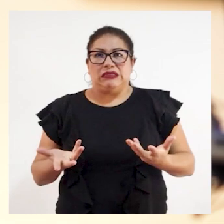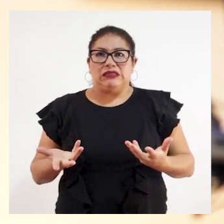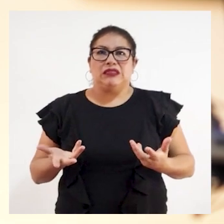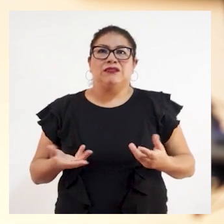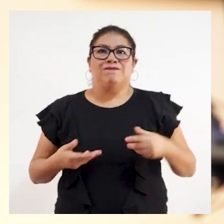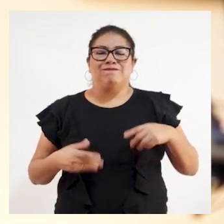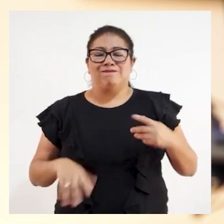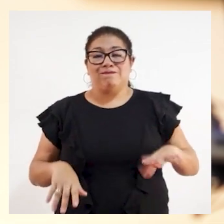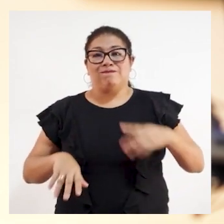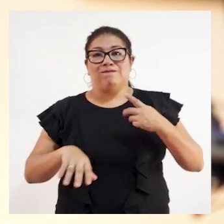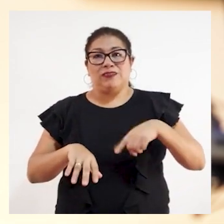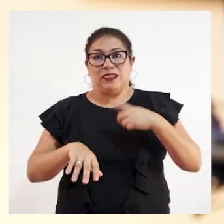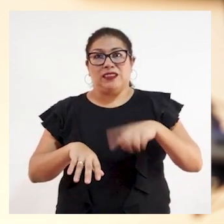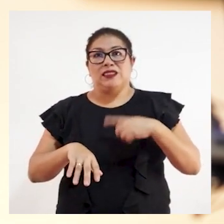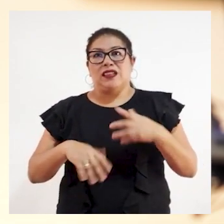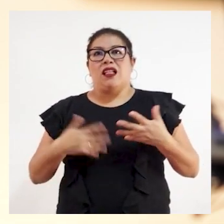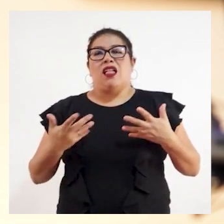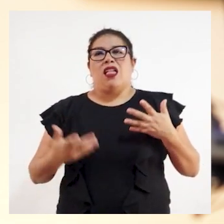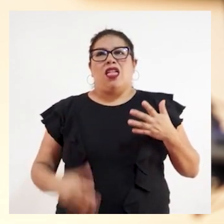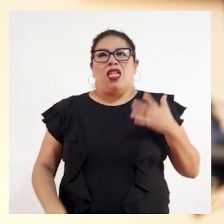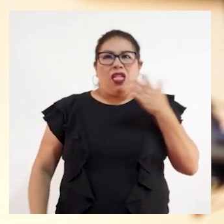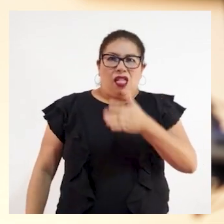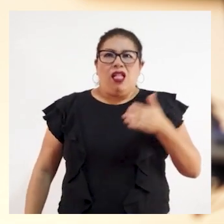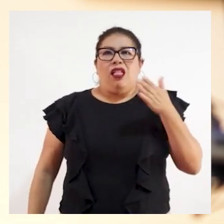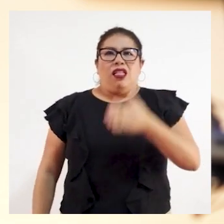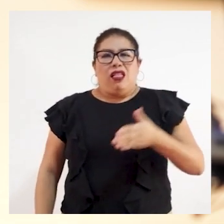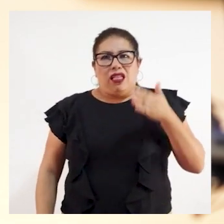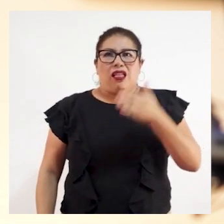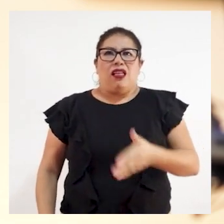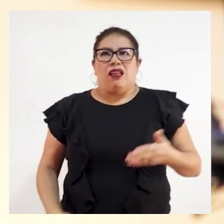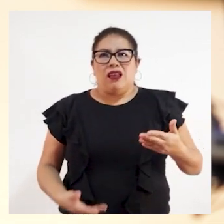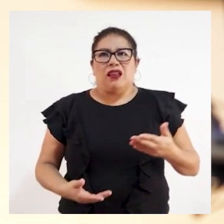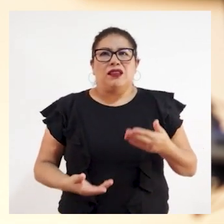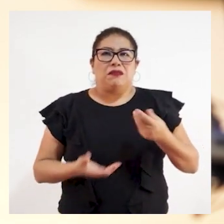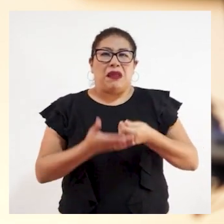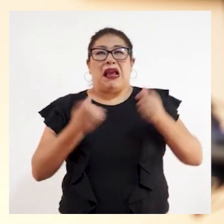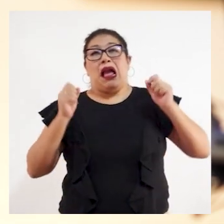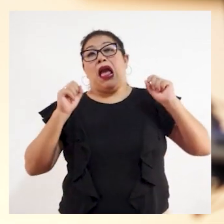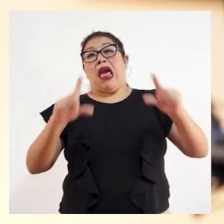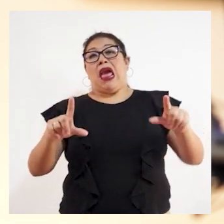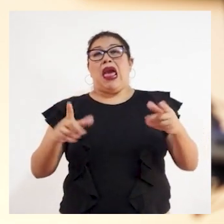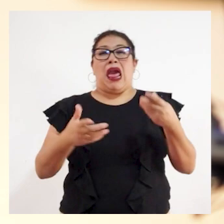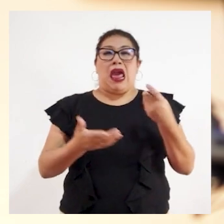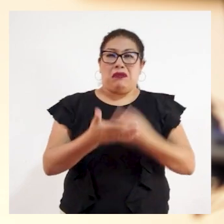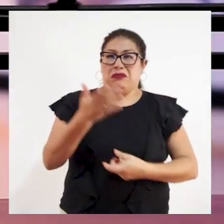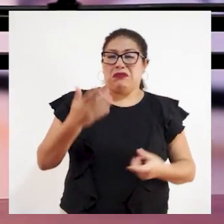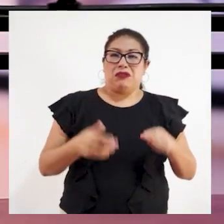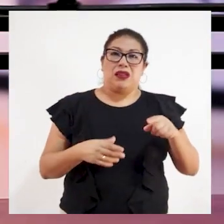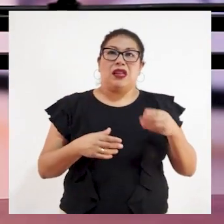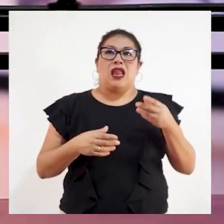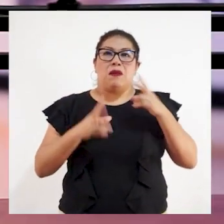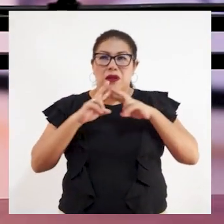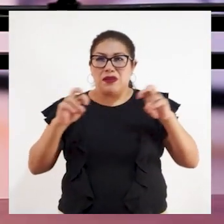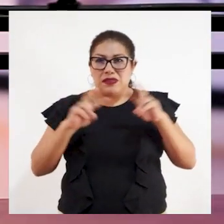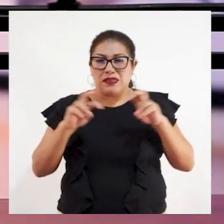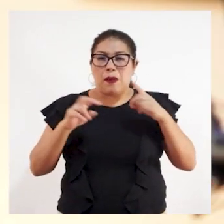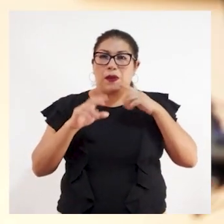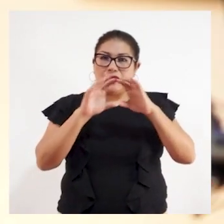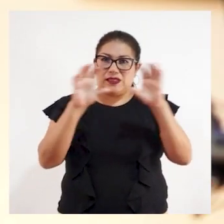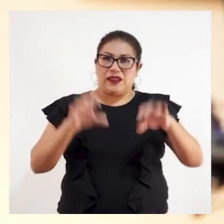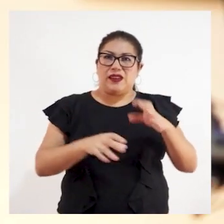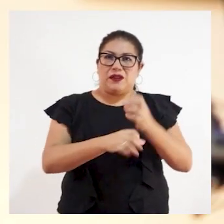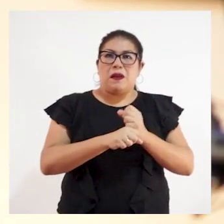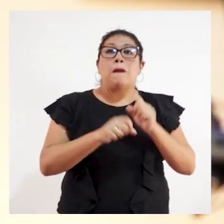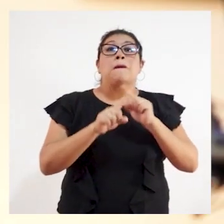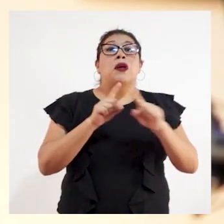un desgaste también. Quizás no es alto el costo por las evaluaciones previas para el certificado, pero